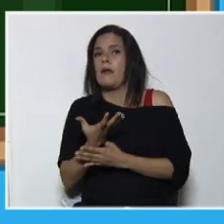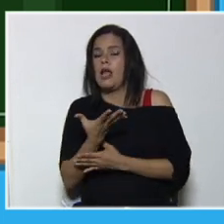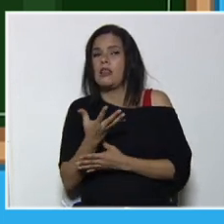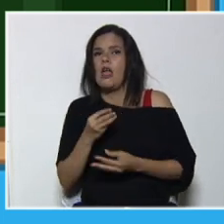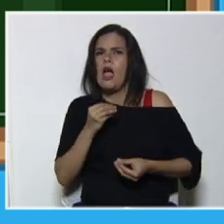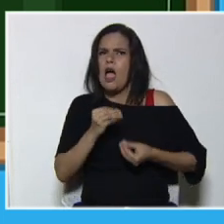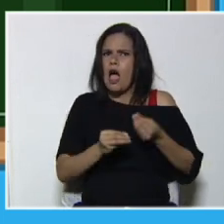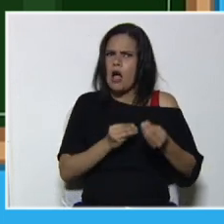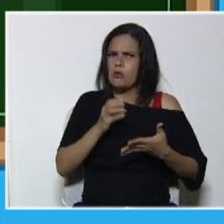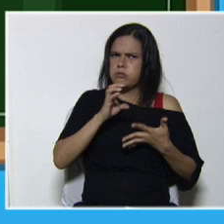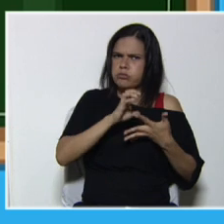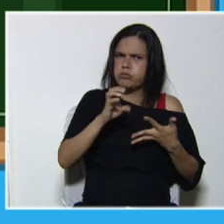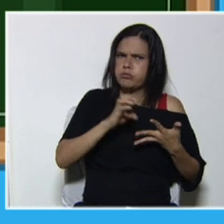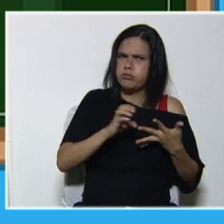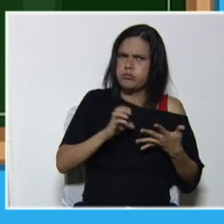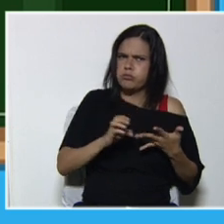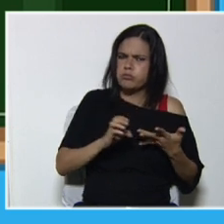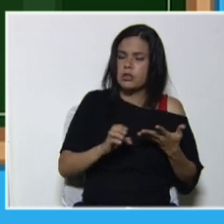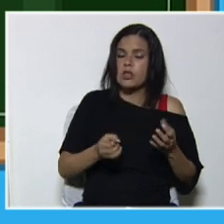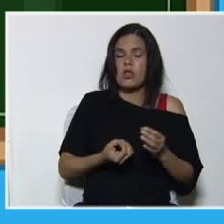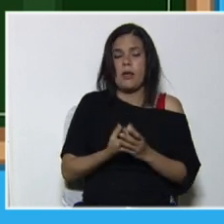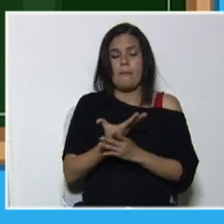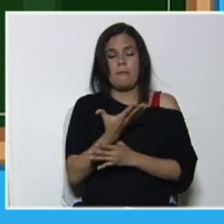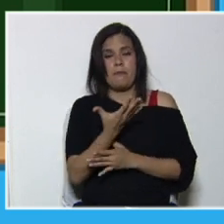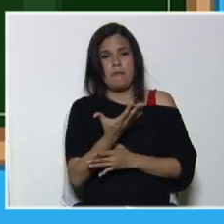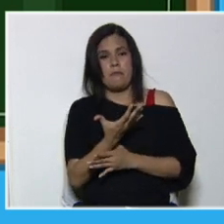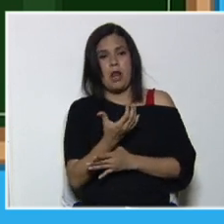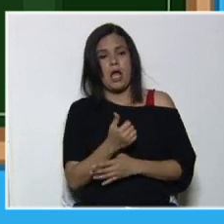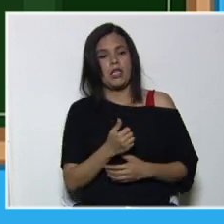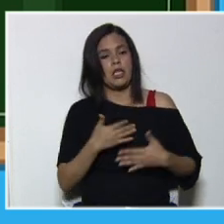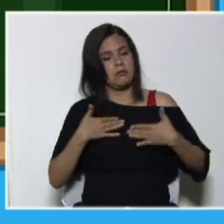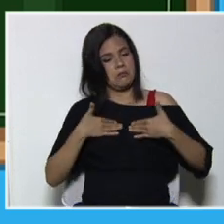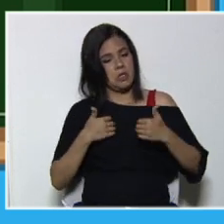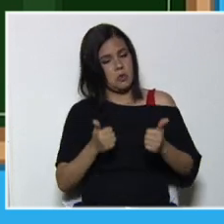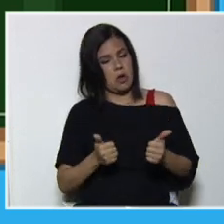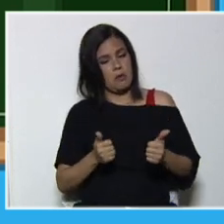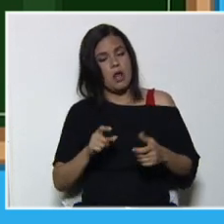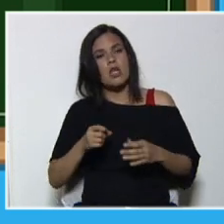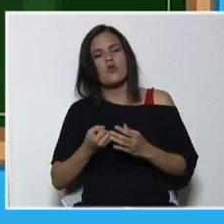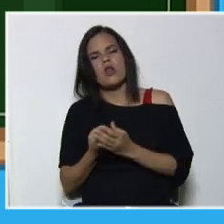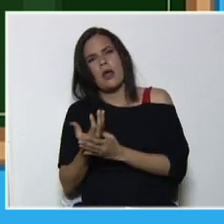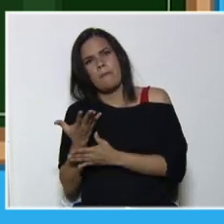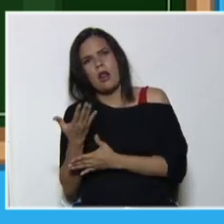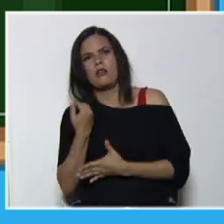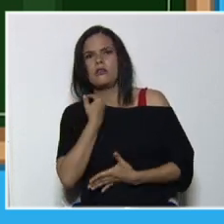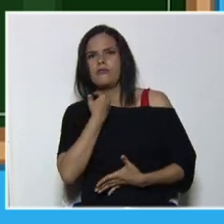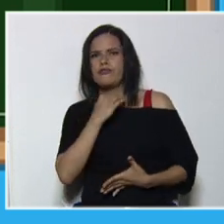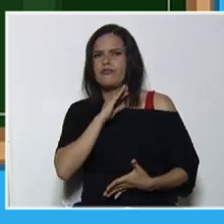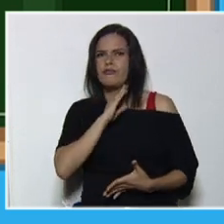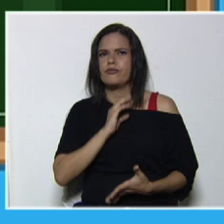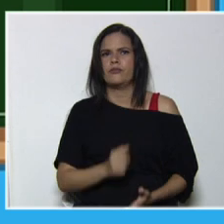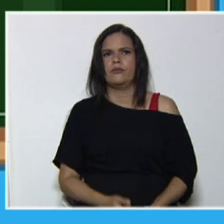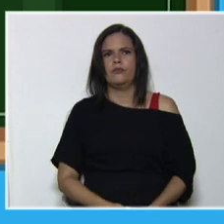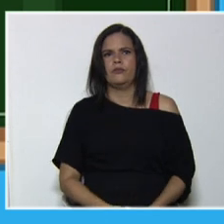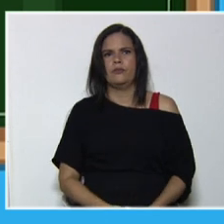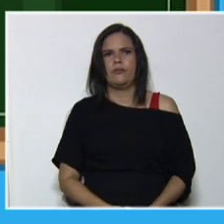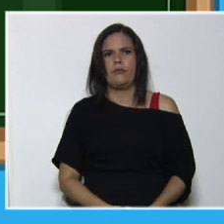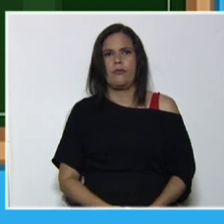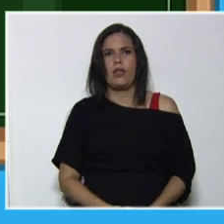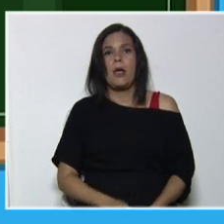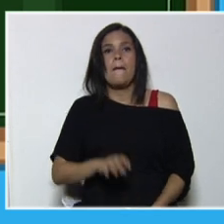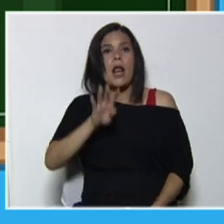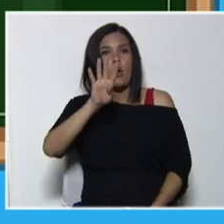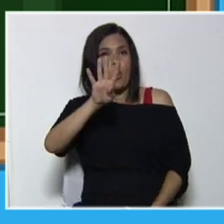una caracterización de una planta saludable y de una planta con alguna enfermedad. Muy bien. Y